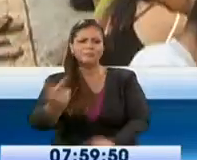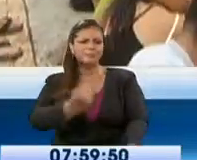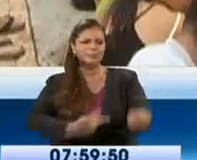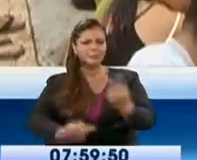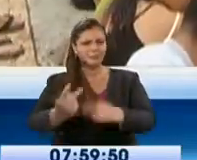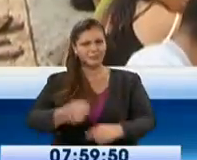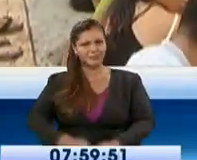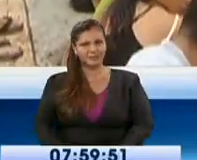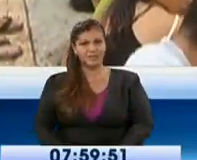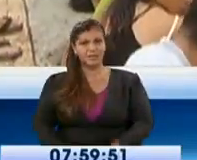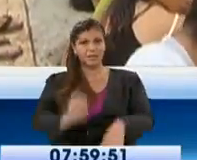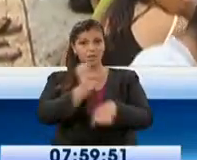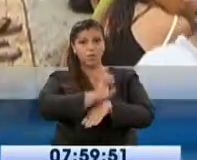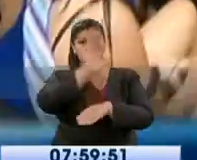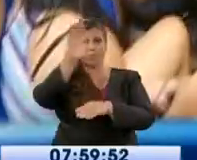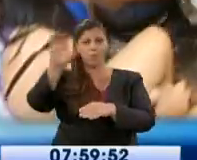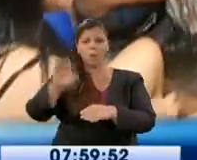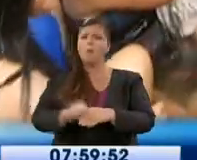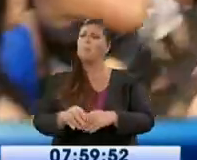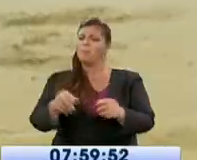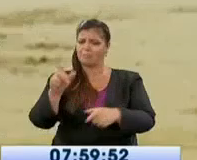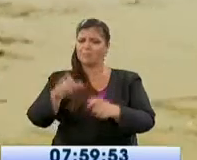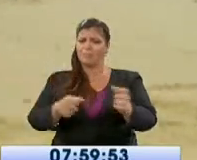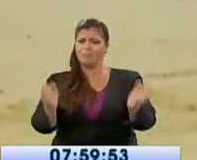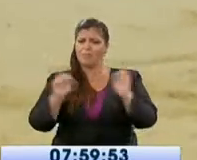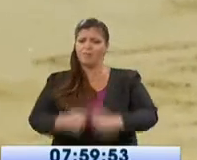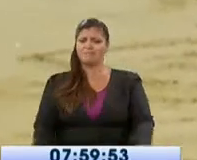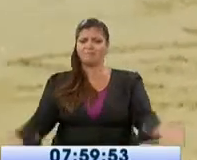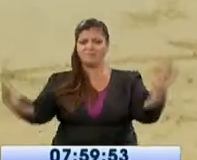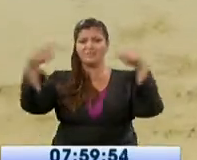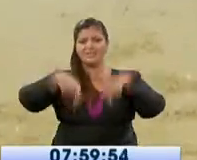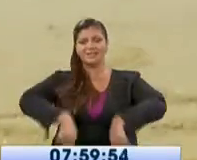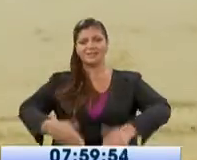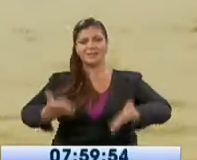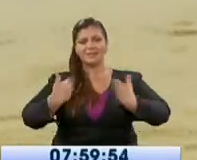porque Guayaquil es un destino para todos. Informó Luxiola Salazar.